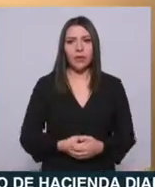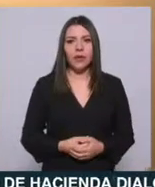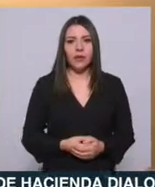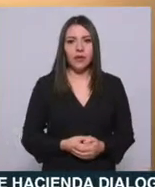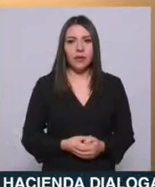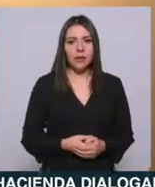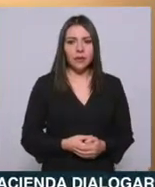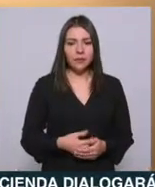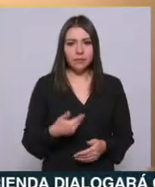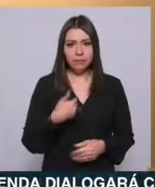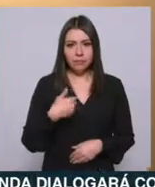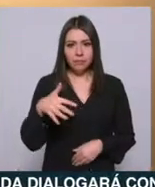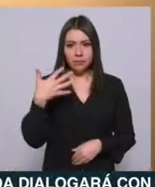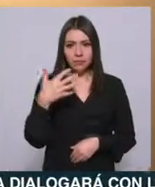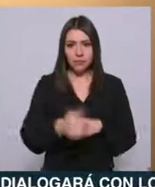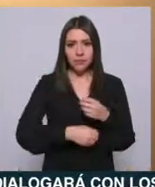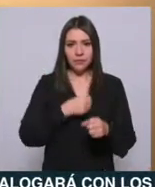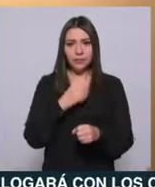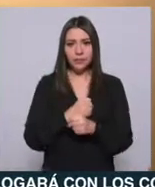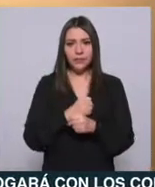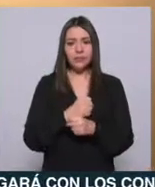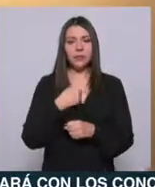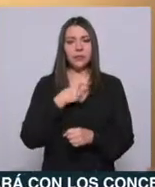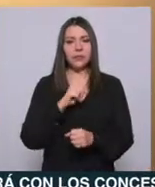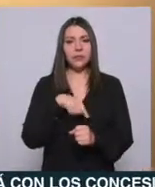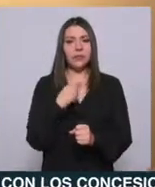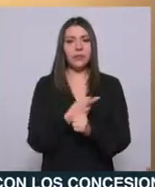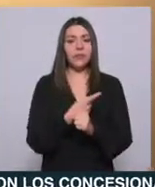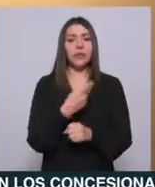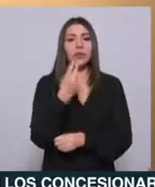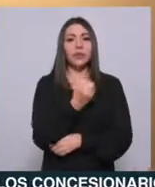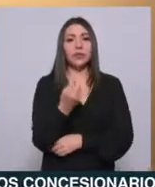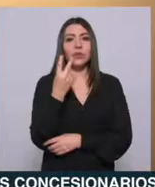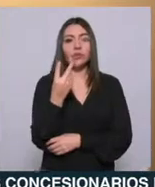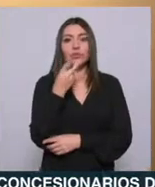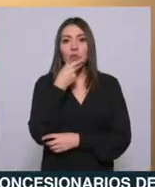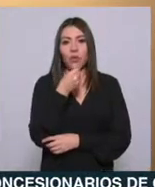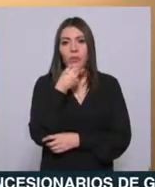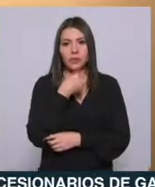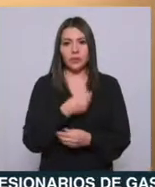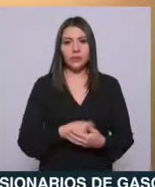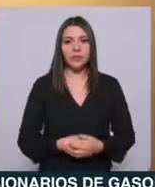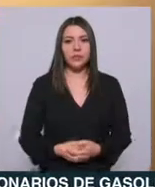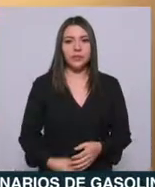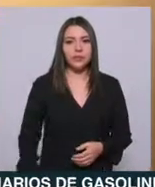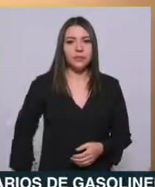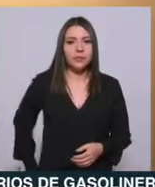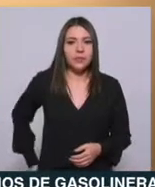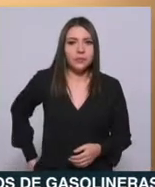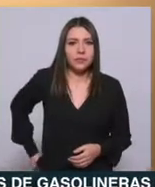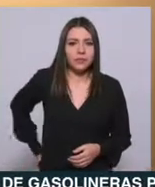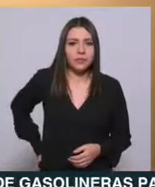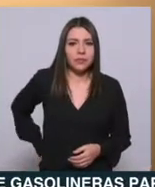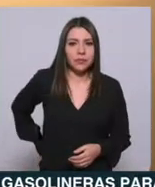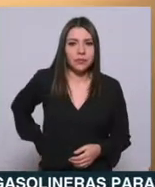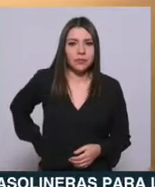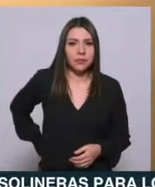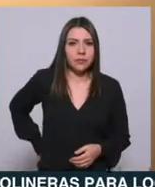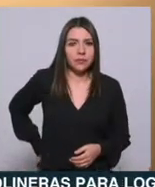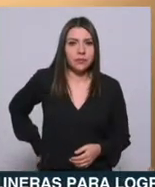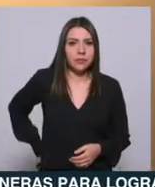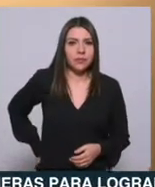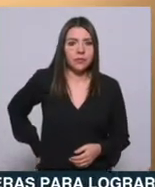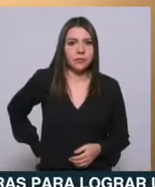violada a la edad de 15 años por 2 hombres, por 2 perpetradores, por 2 violadores,